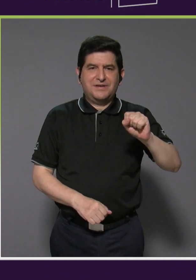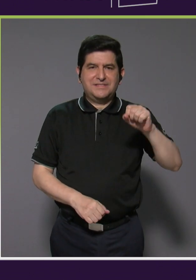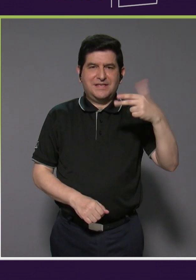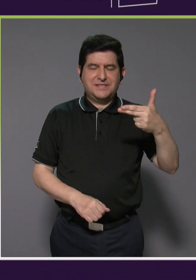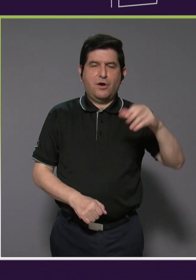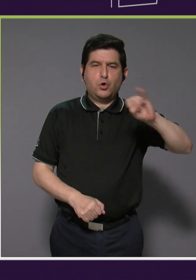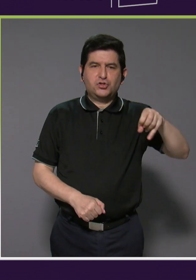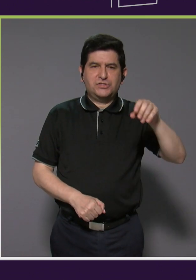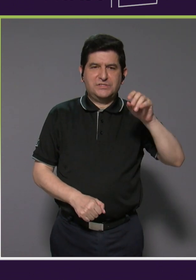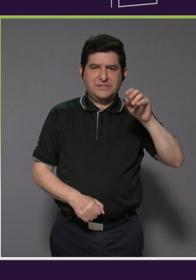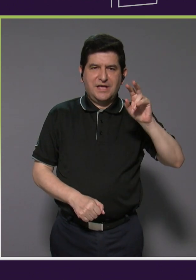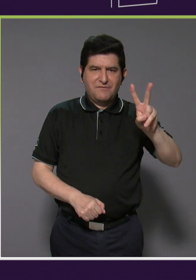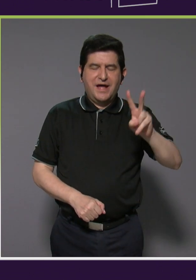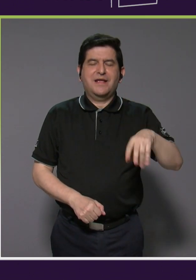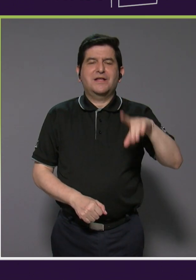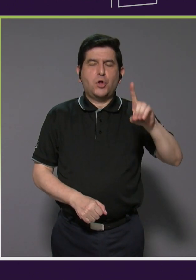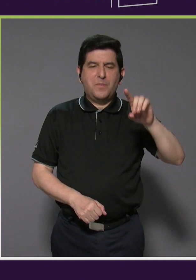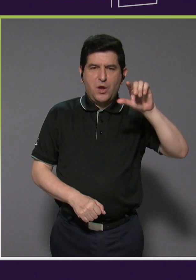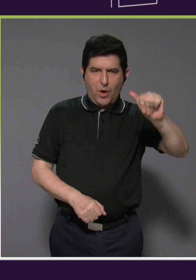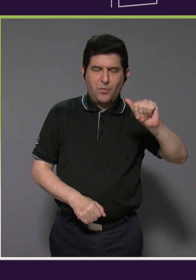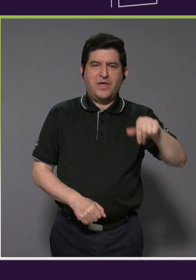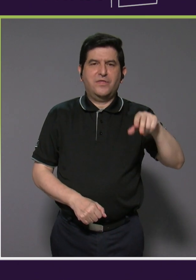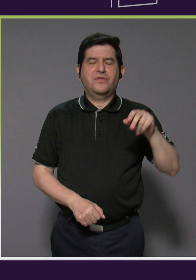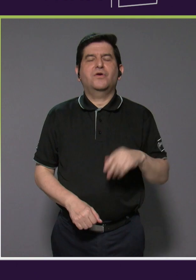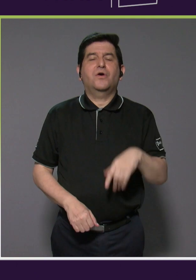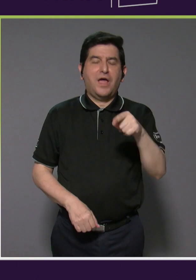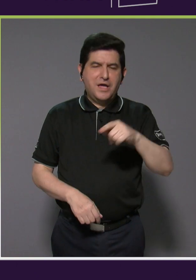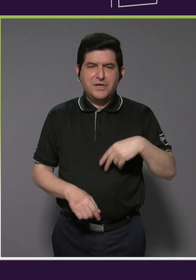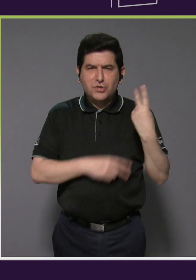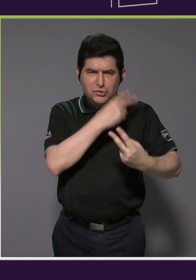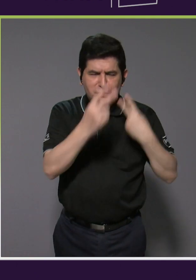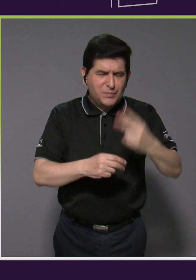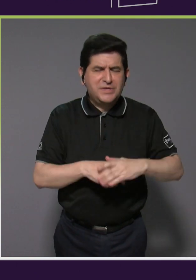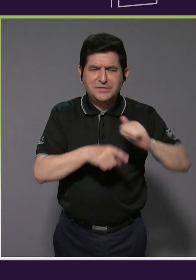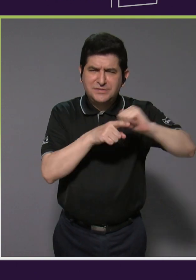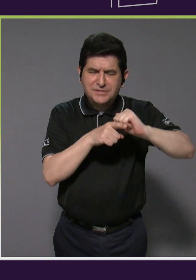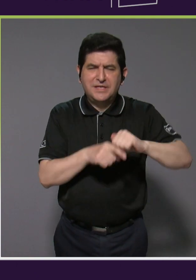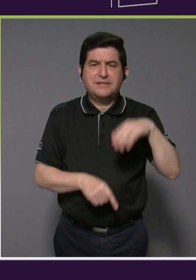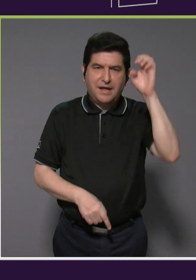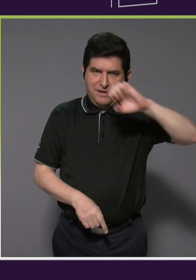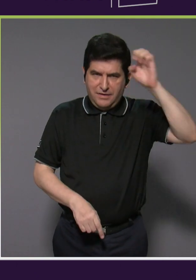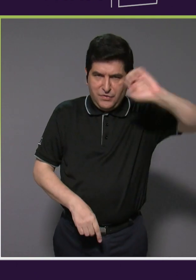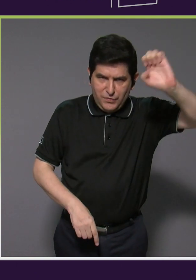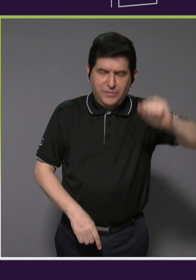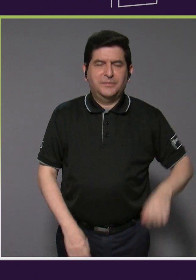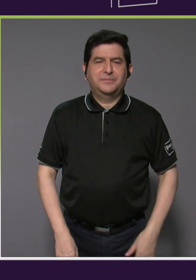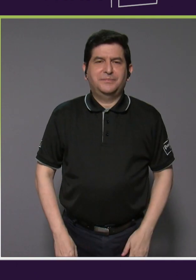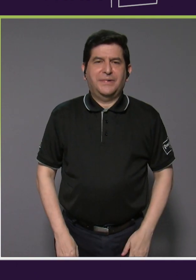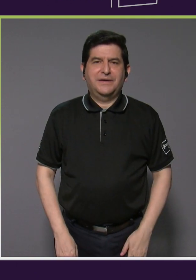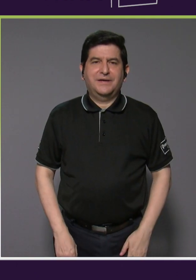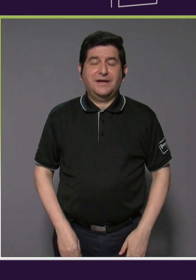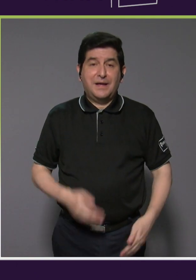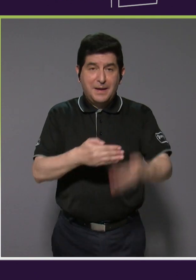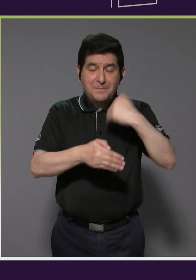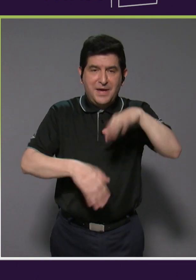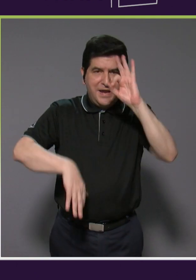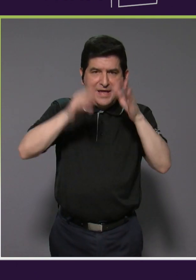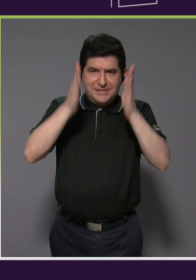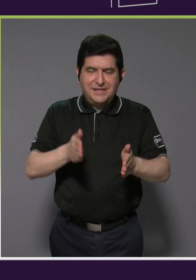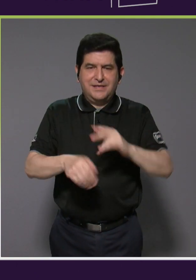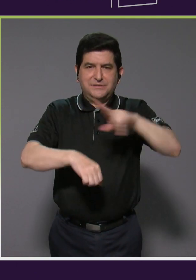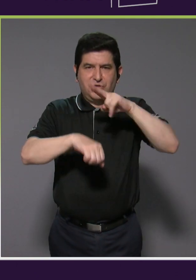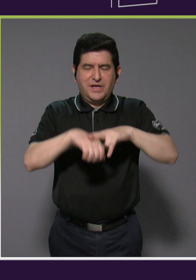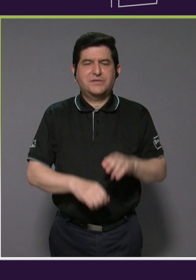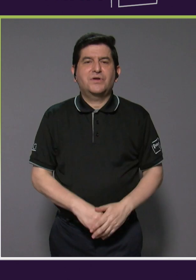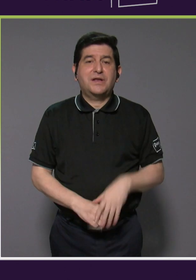José Vargas, Nixon Reyes y Domingo Argüello realizaron una gira de fogueo en el viejo continente. Los preseleccionados nacionales compitieron